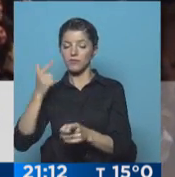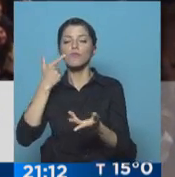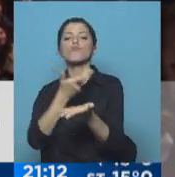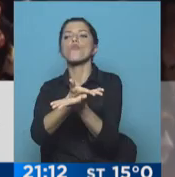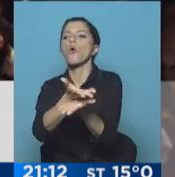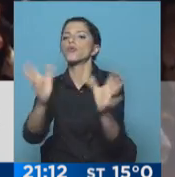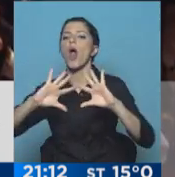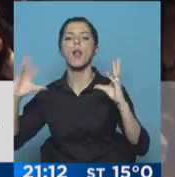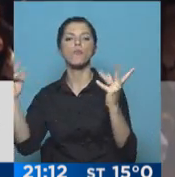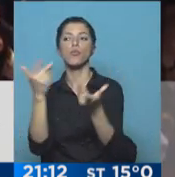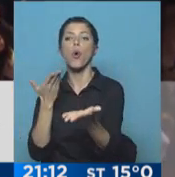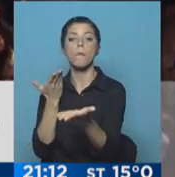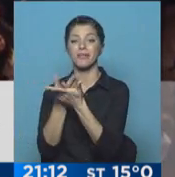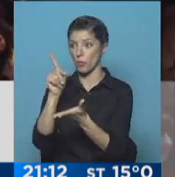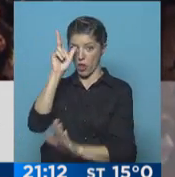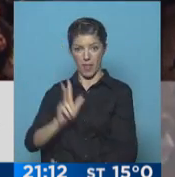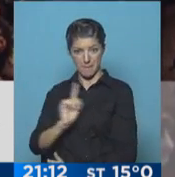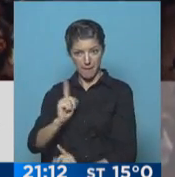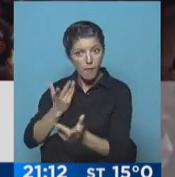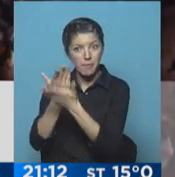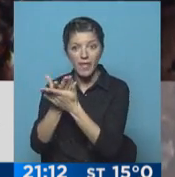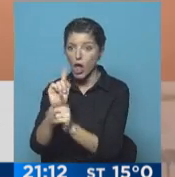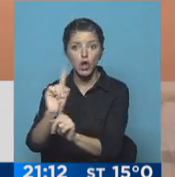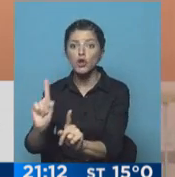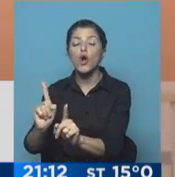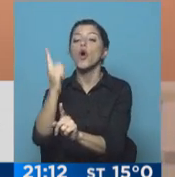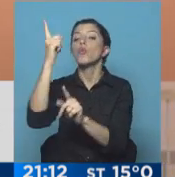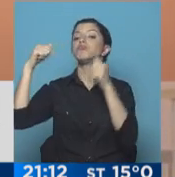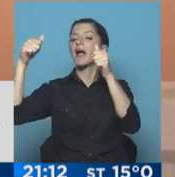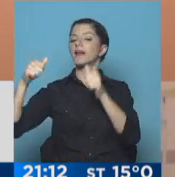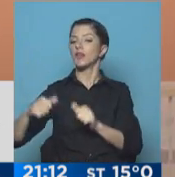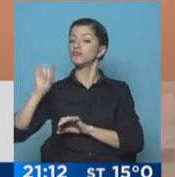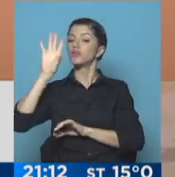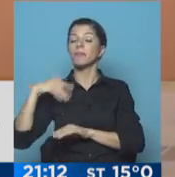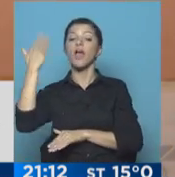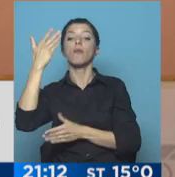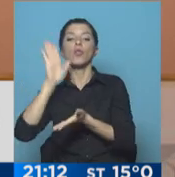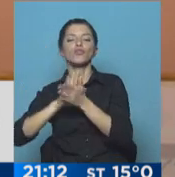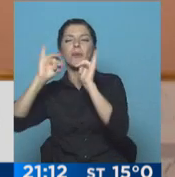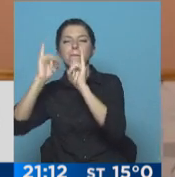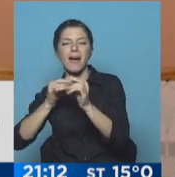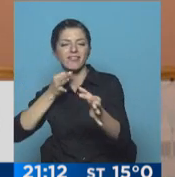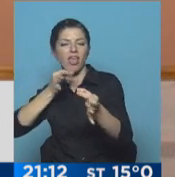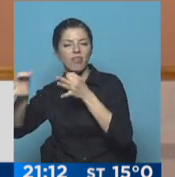un reclamo, no de él, sino un simple cartel hablando de paz y de diálogo que